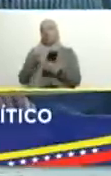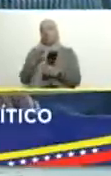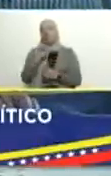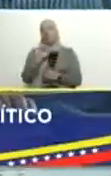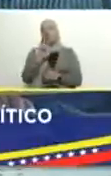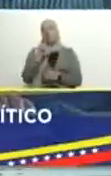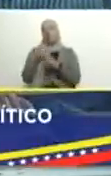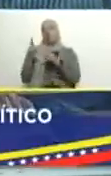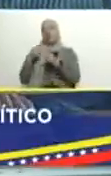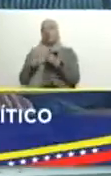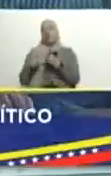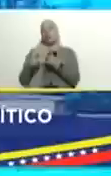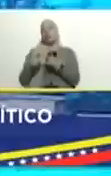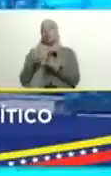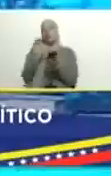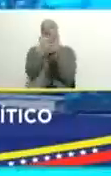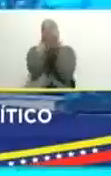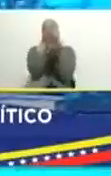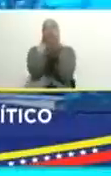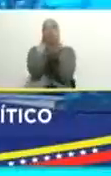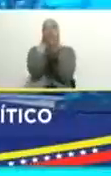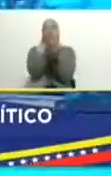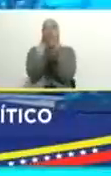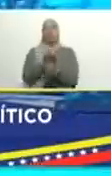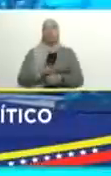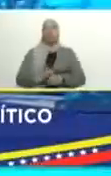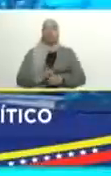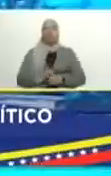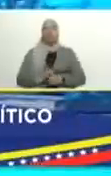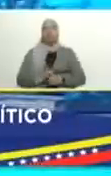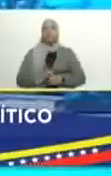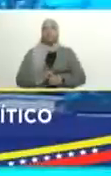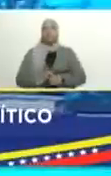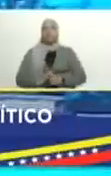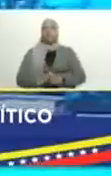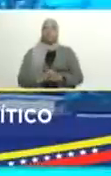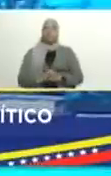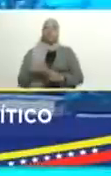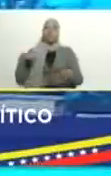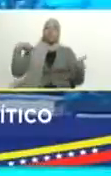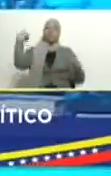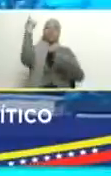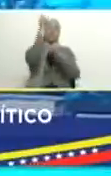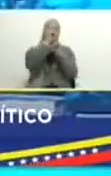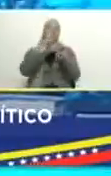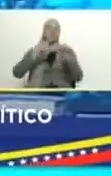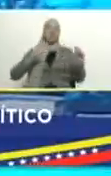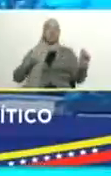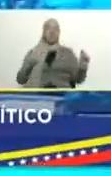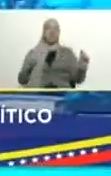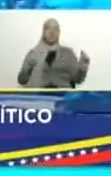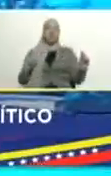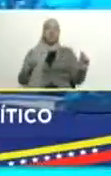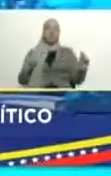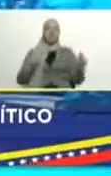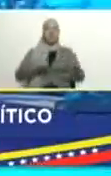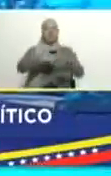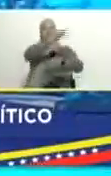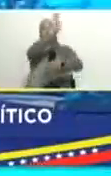siguientes municipios o ciudades. Del municipio Atures, Amazonas, de